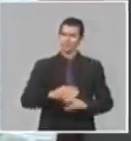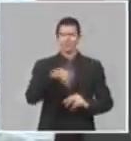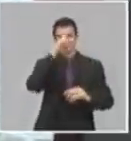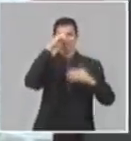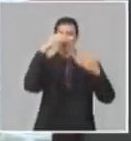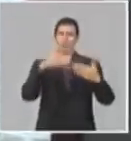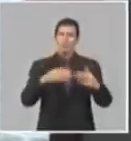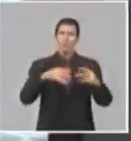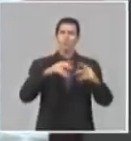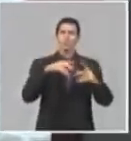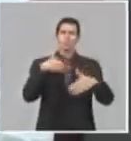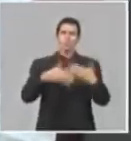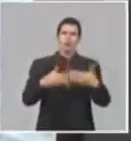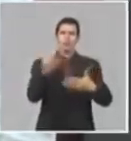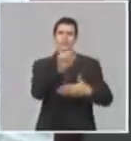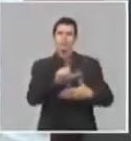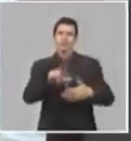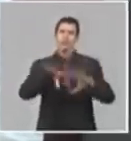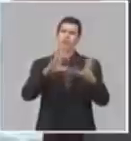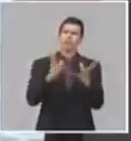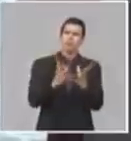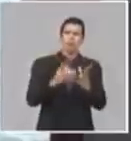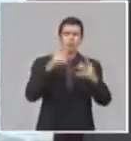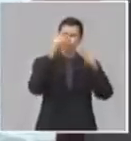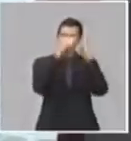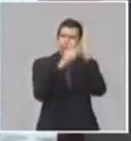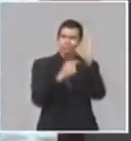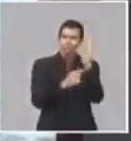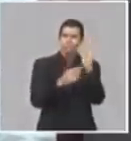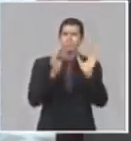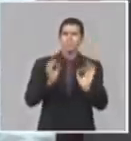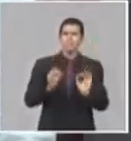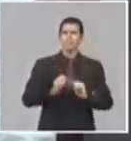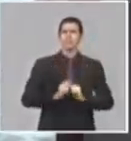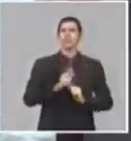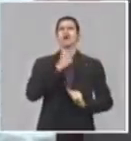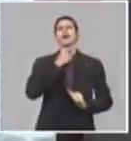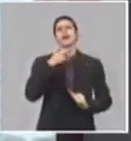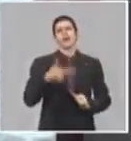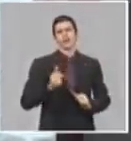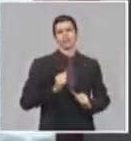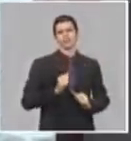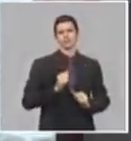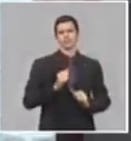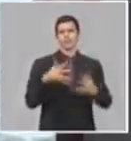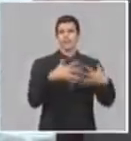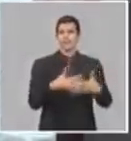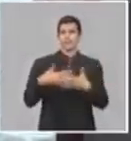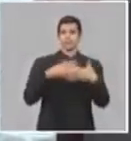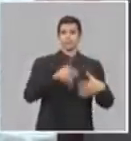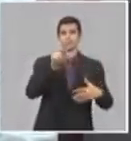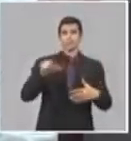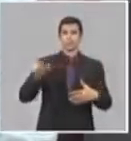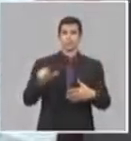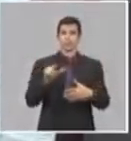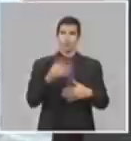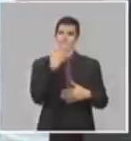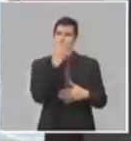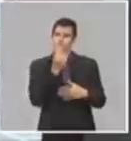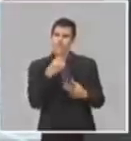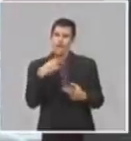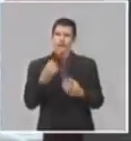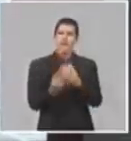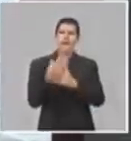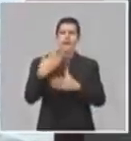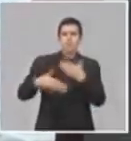Toman el tema de las colas para el pollo y apuntan a el nivel de vida de la población. Toman